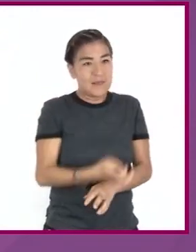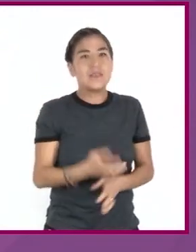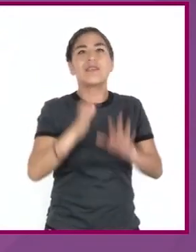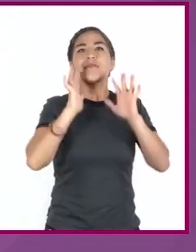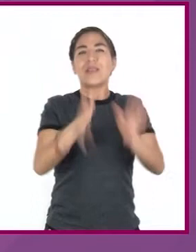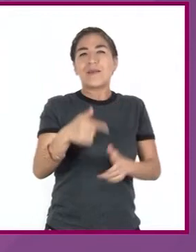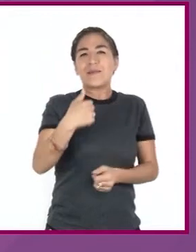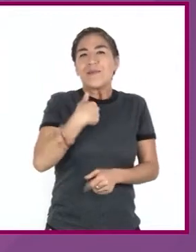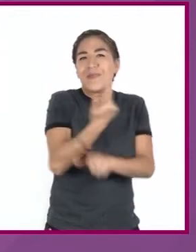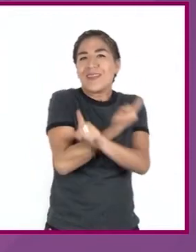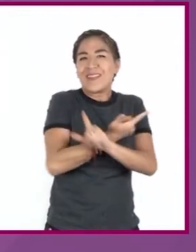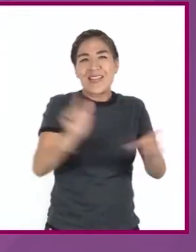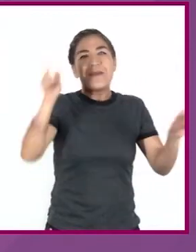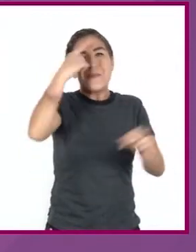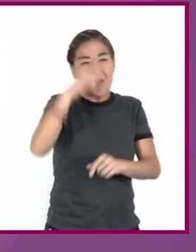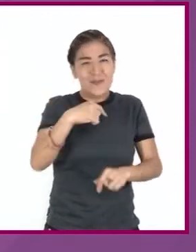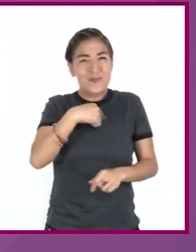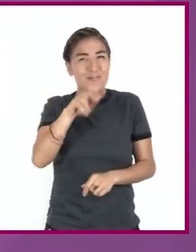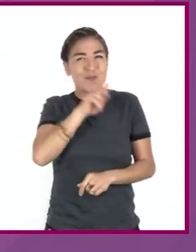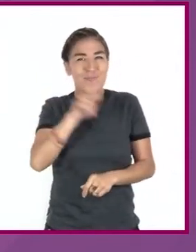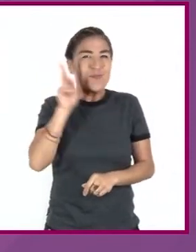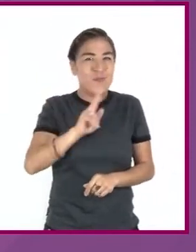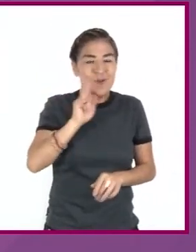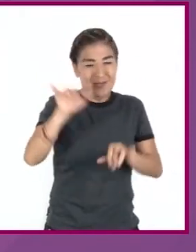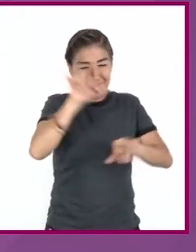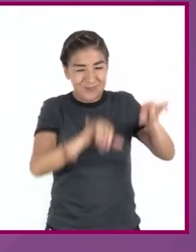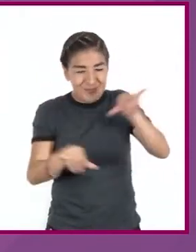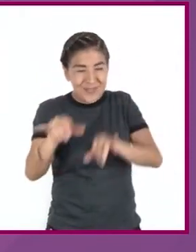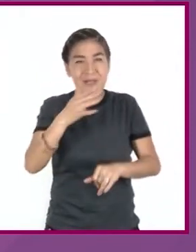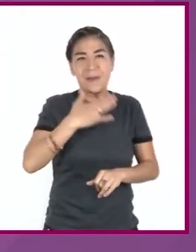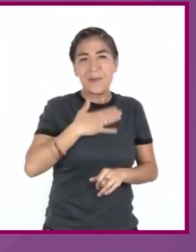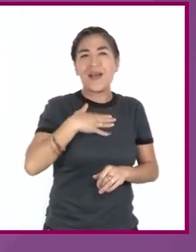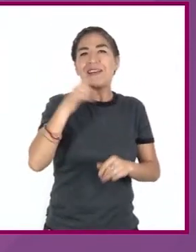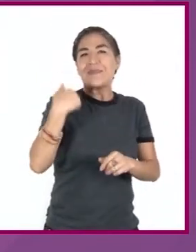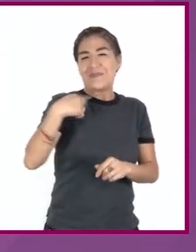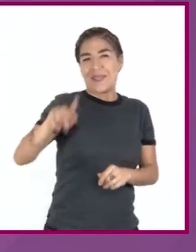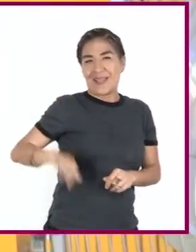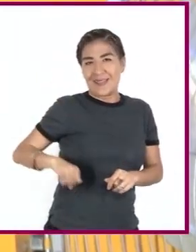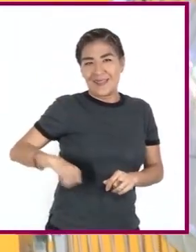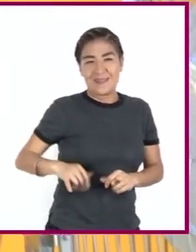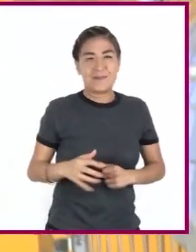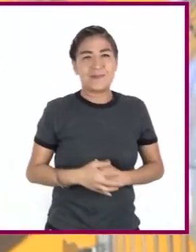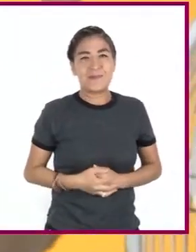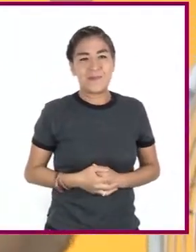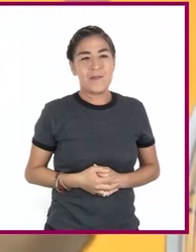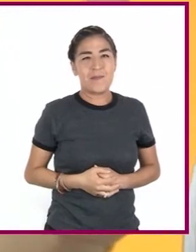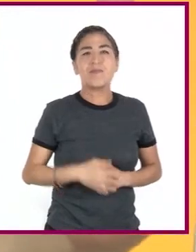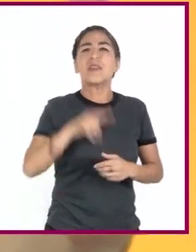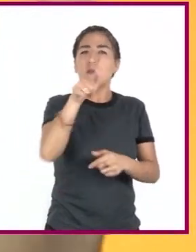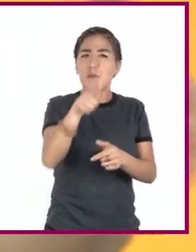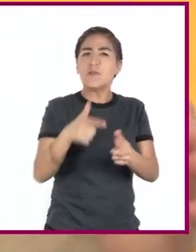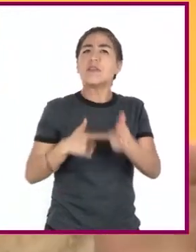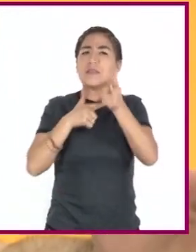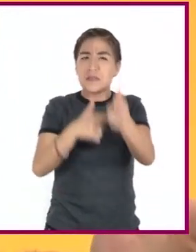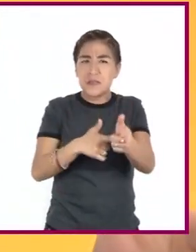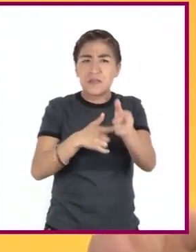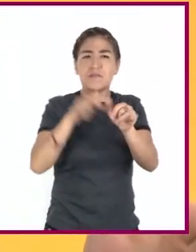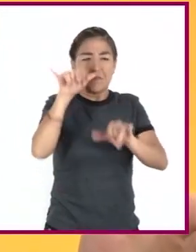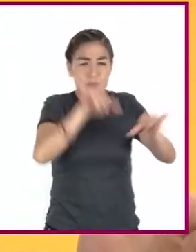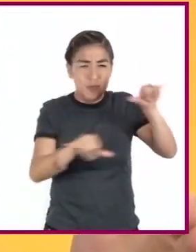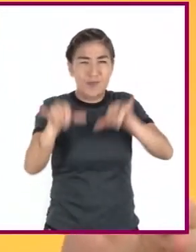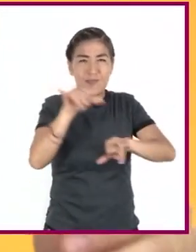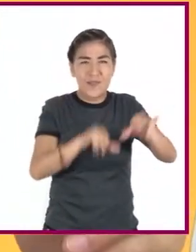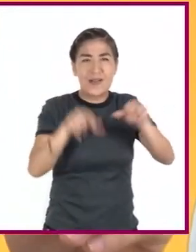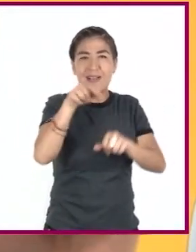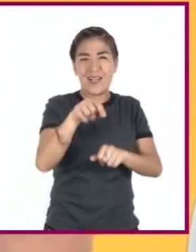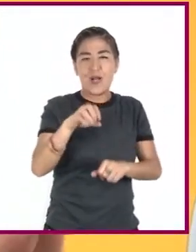tuve completa libertad de experimentar en los campos de mi real interés. Siguió investigando el experimento de Ørsted,